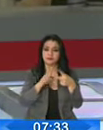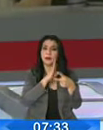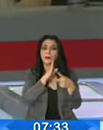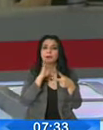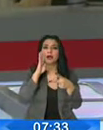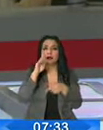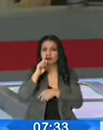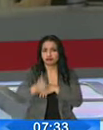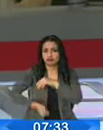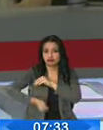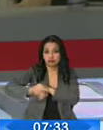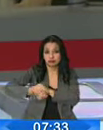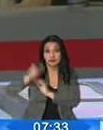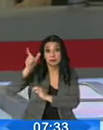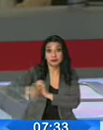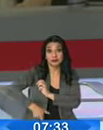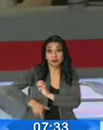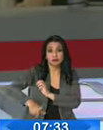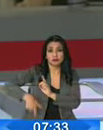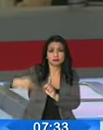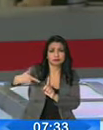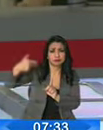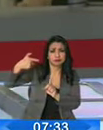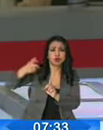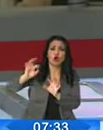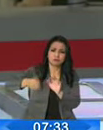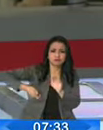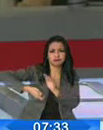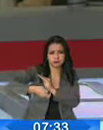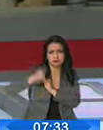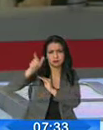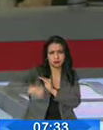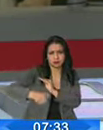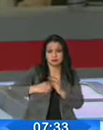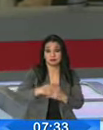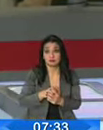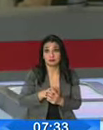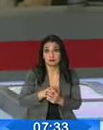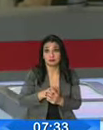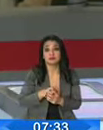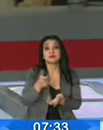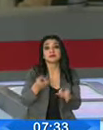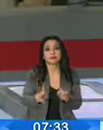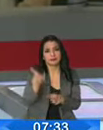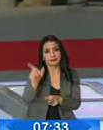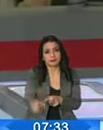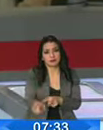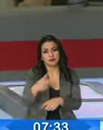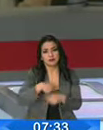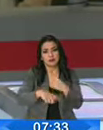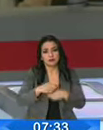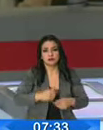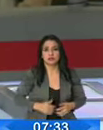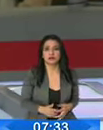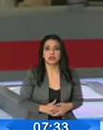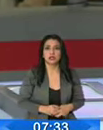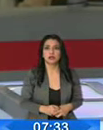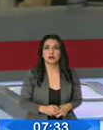clandestino. Un sujeto armado asesinó a un ciudadano que a su vez dejó otro herido a otra persona. Veamos.